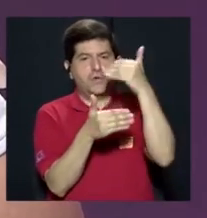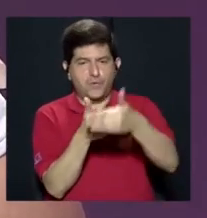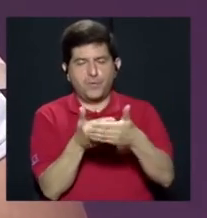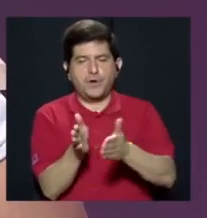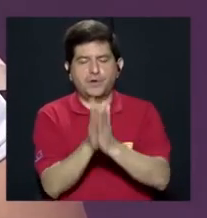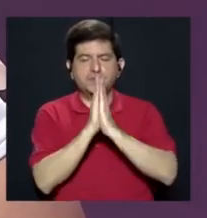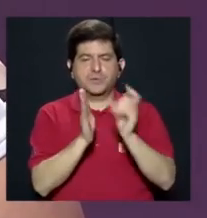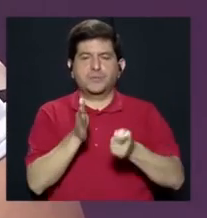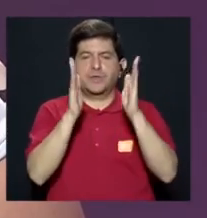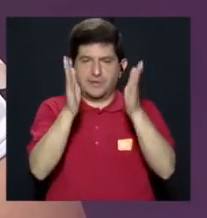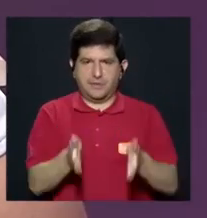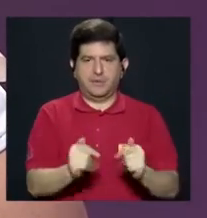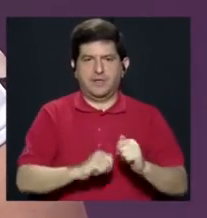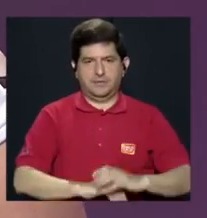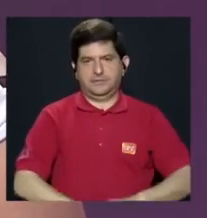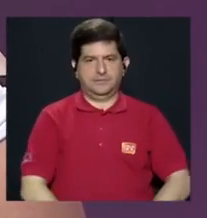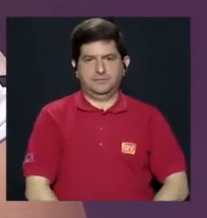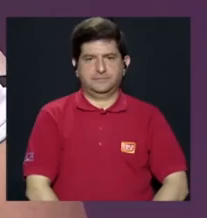pedir un abogado.